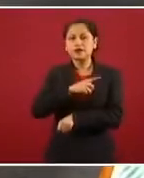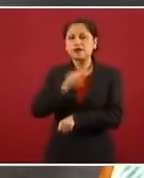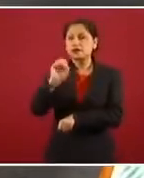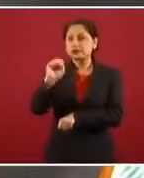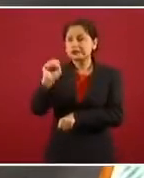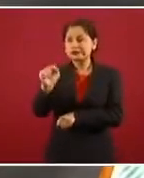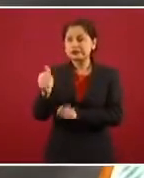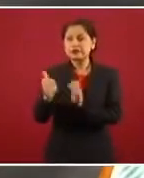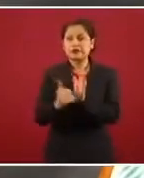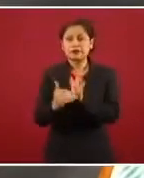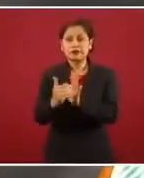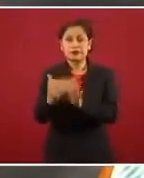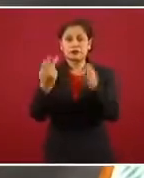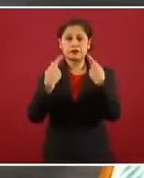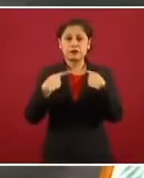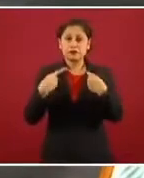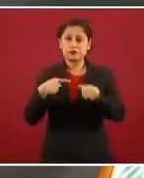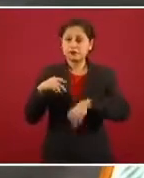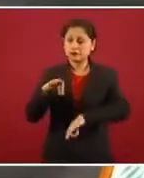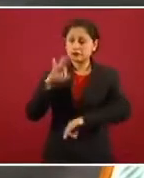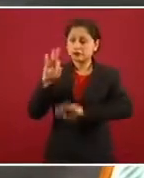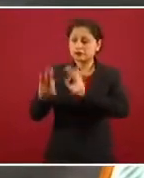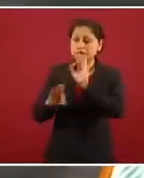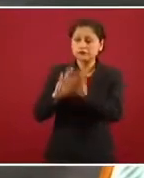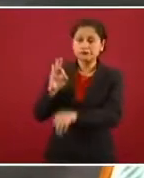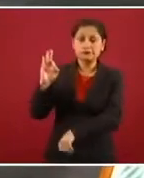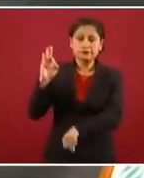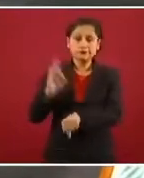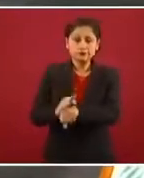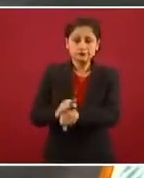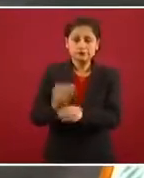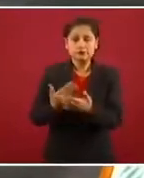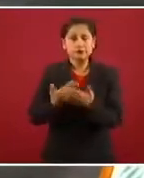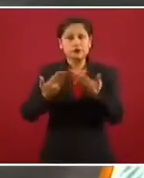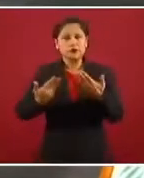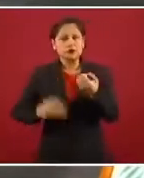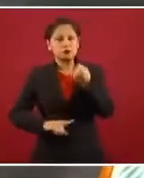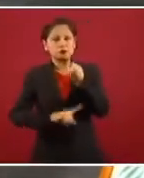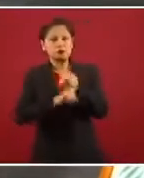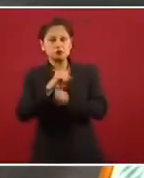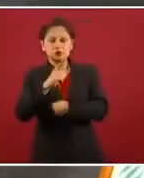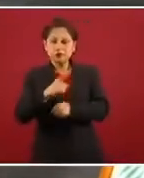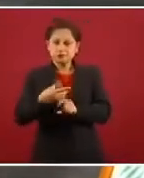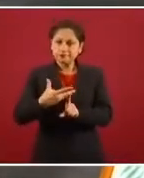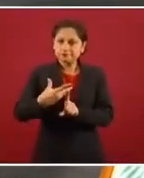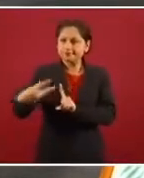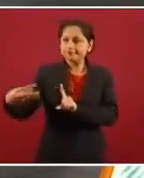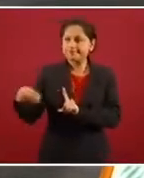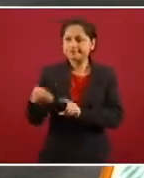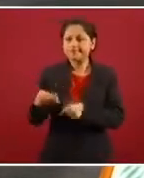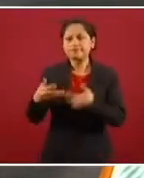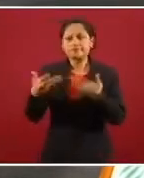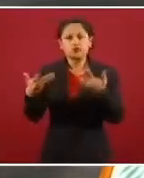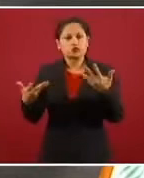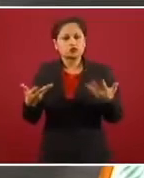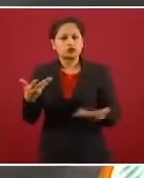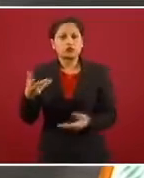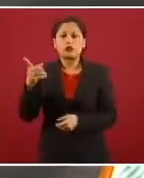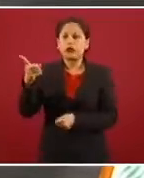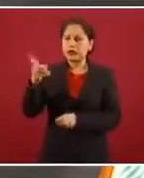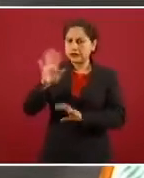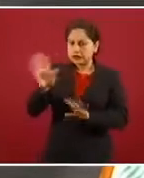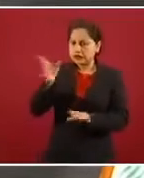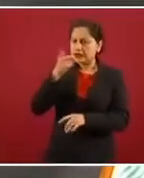darle seguridad y ahora esta coyuntura. ¿De qué va a echar mano, además de lo que usted ya nos ha dicho, de estos